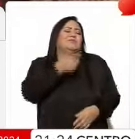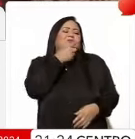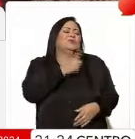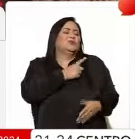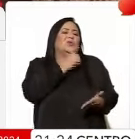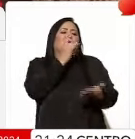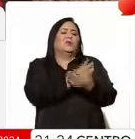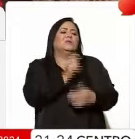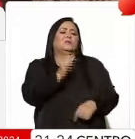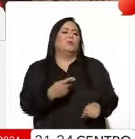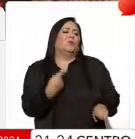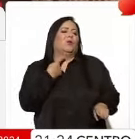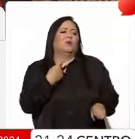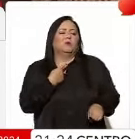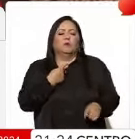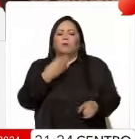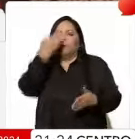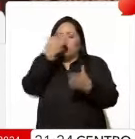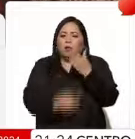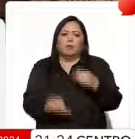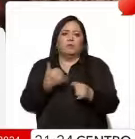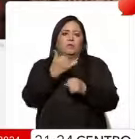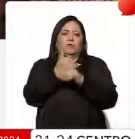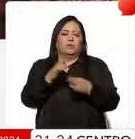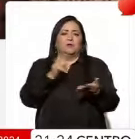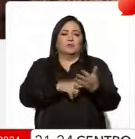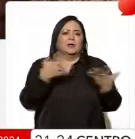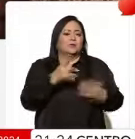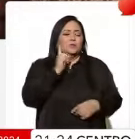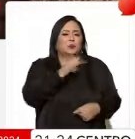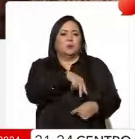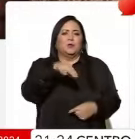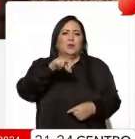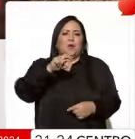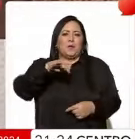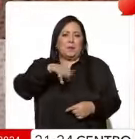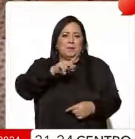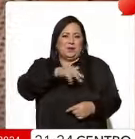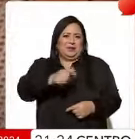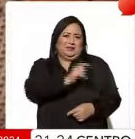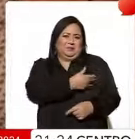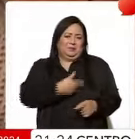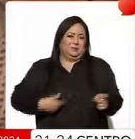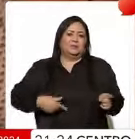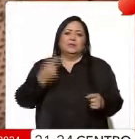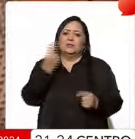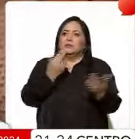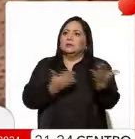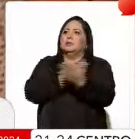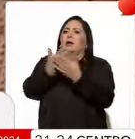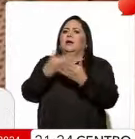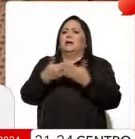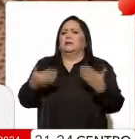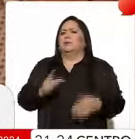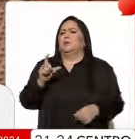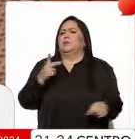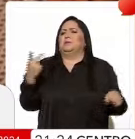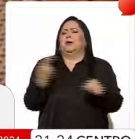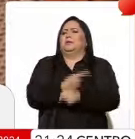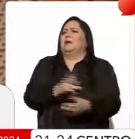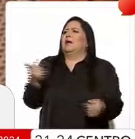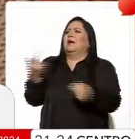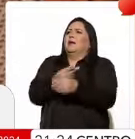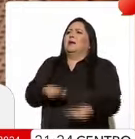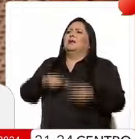de desinformación que hace la ministra presidenta de la Suprema Corte. Presentar una iniciativa cuando ya se está